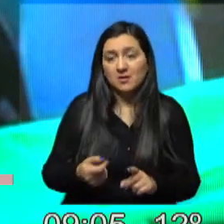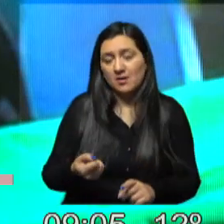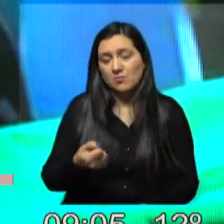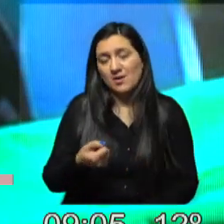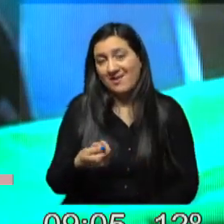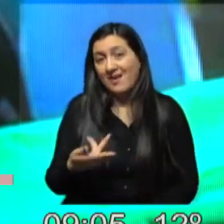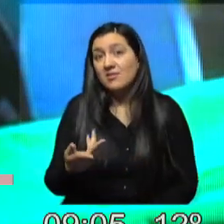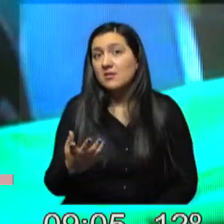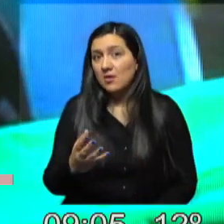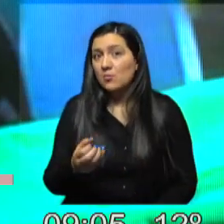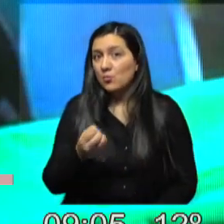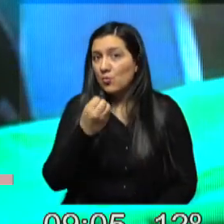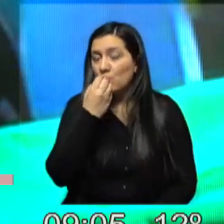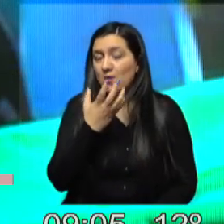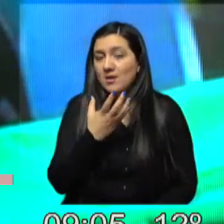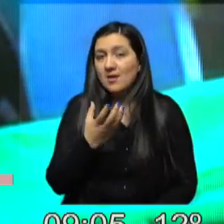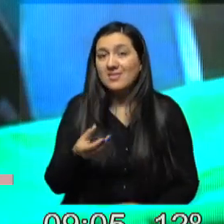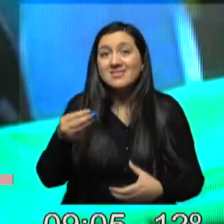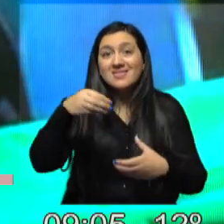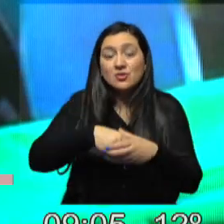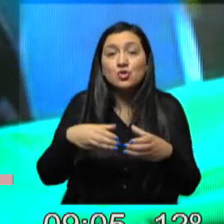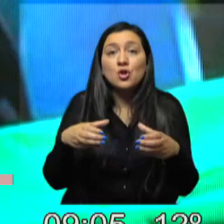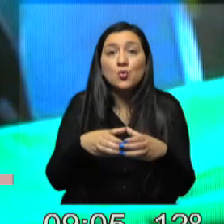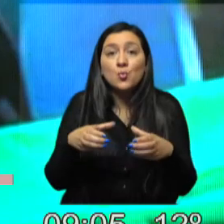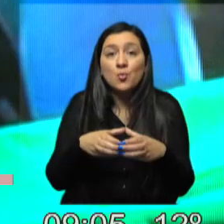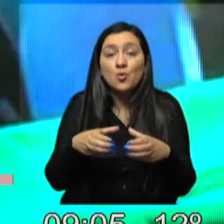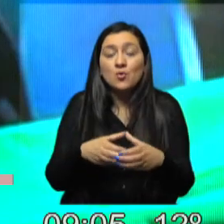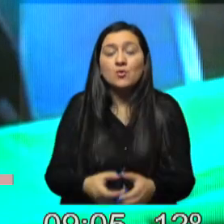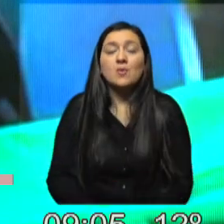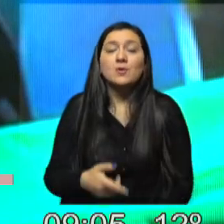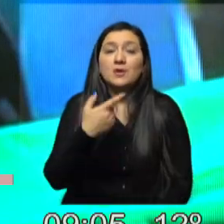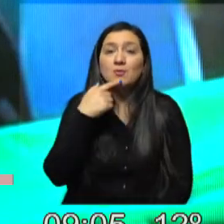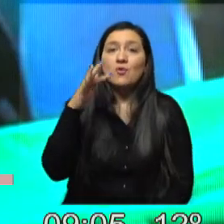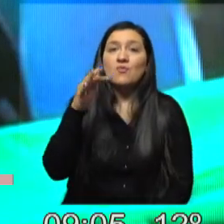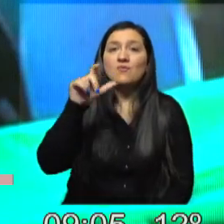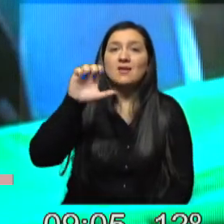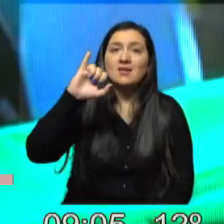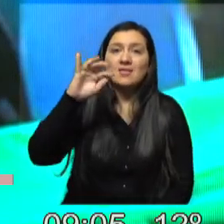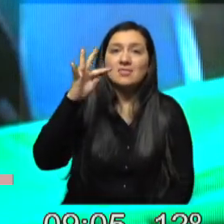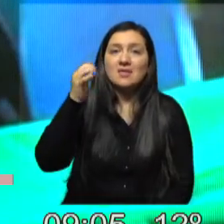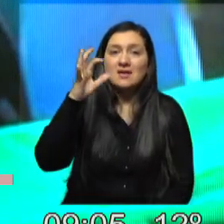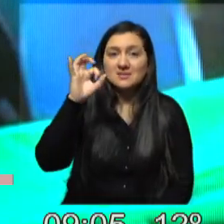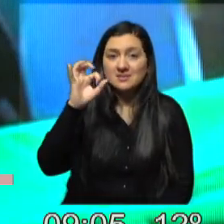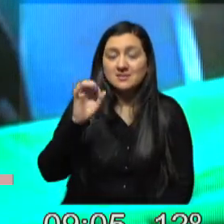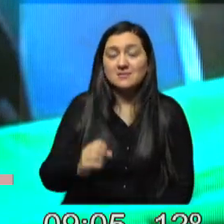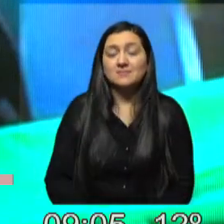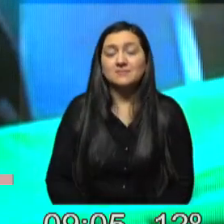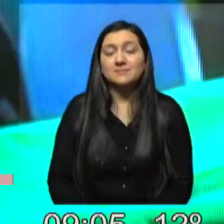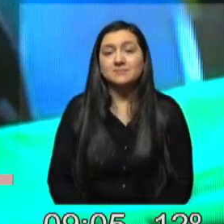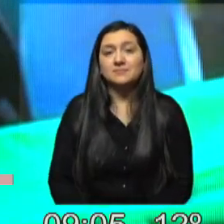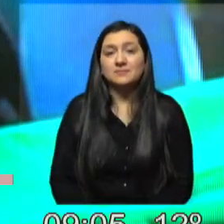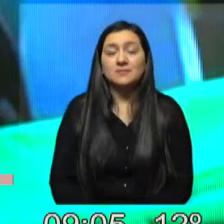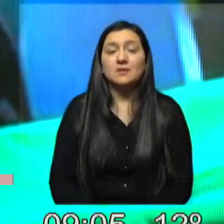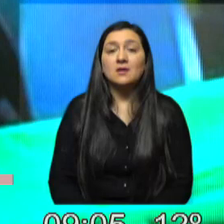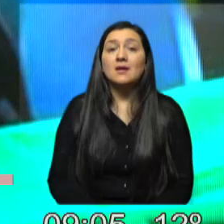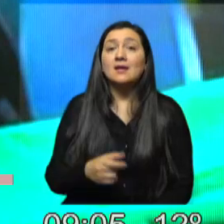gobernadores, tiene una figura en la gobernación, que es Tarcísio de Freitas, el gobernador del estado de San Pablo, que de alguna forma